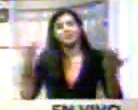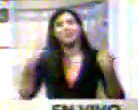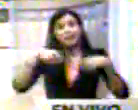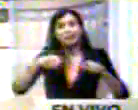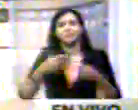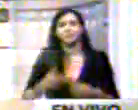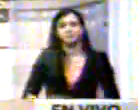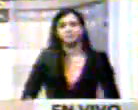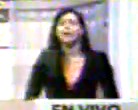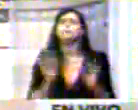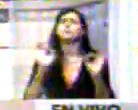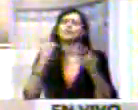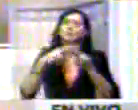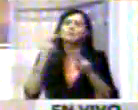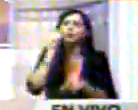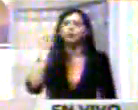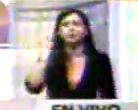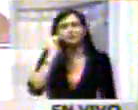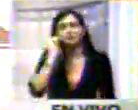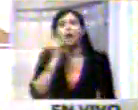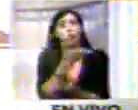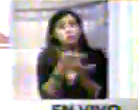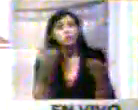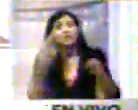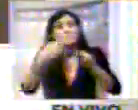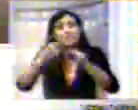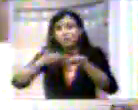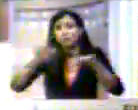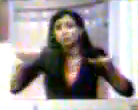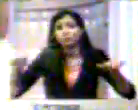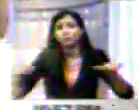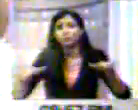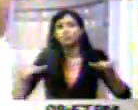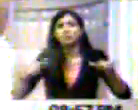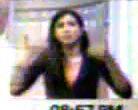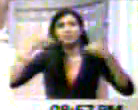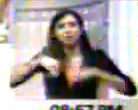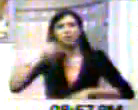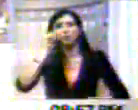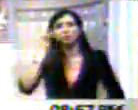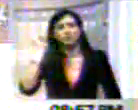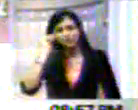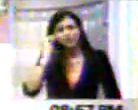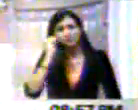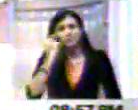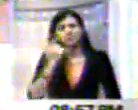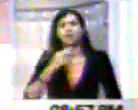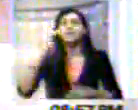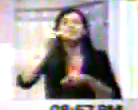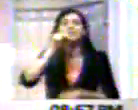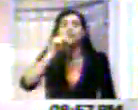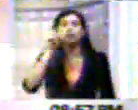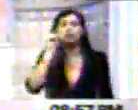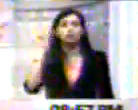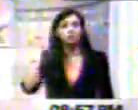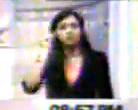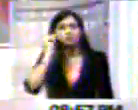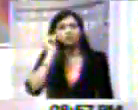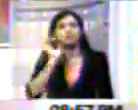pueblo, sobre todo a los niños, a las niñas, a ustedes, queridos hijos, hijas, nietos y